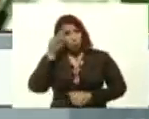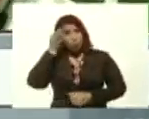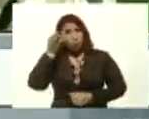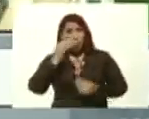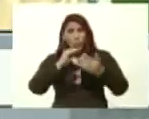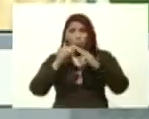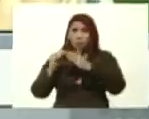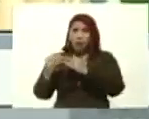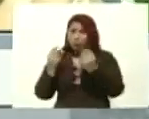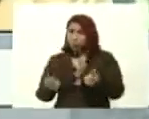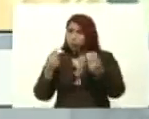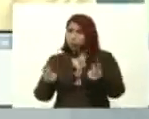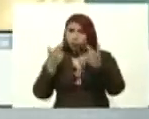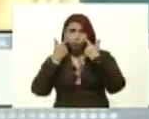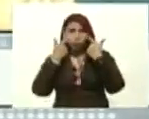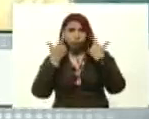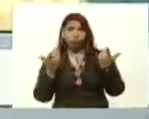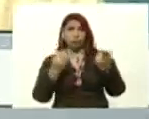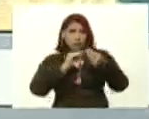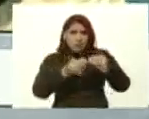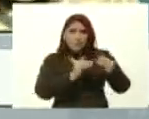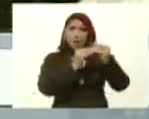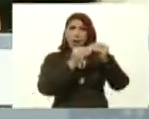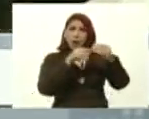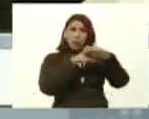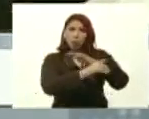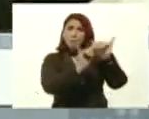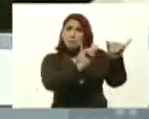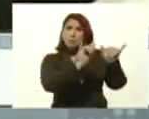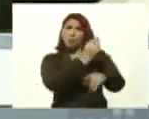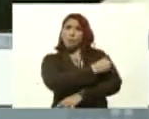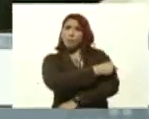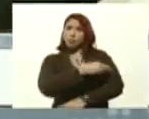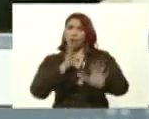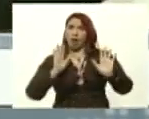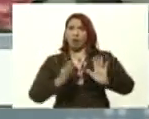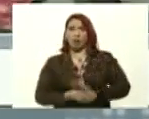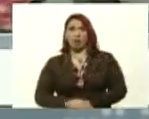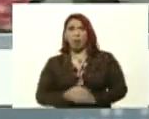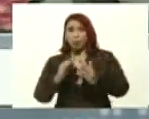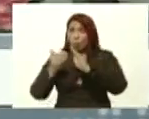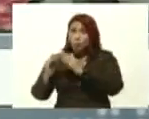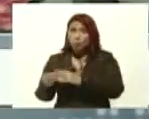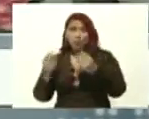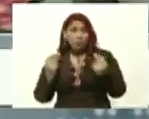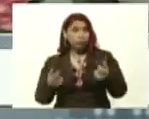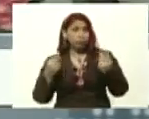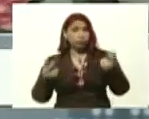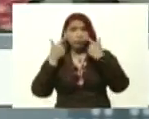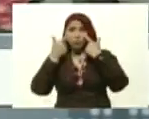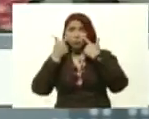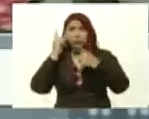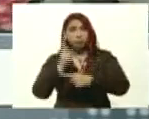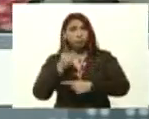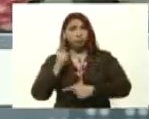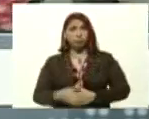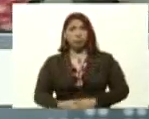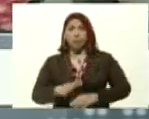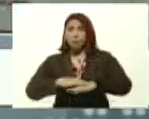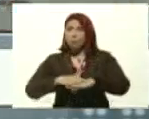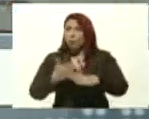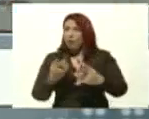se ponga las pilas y lo arregle, su ambulatorio. Que las comunas se pongan las pilas, porque